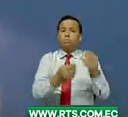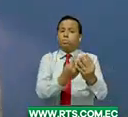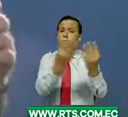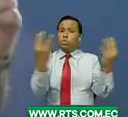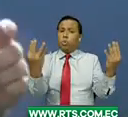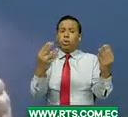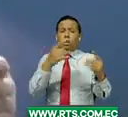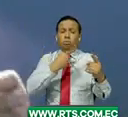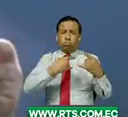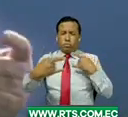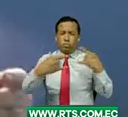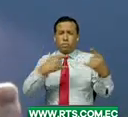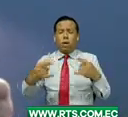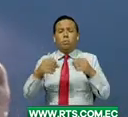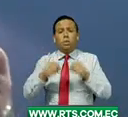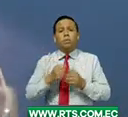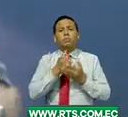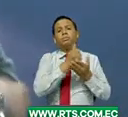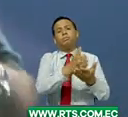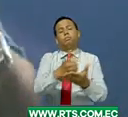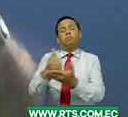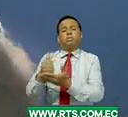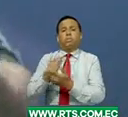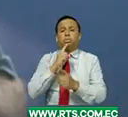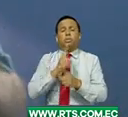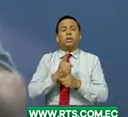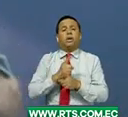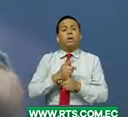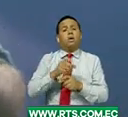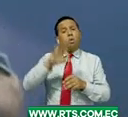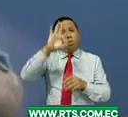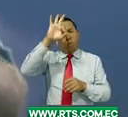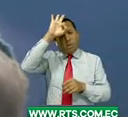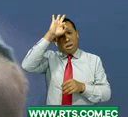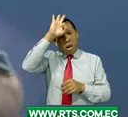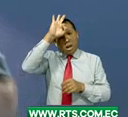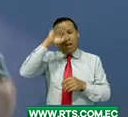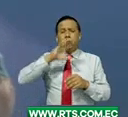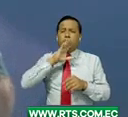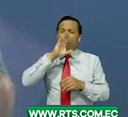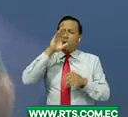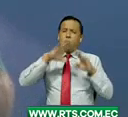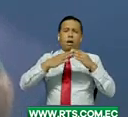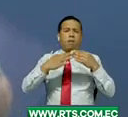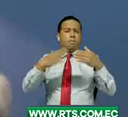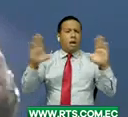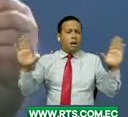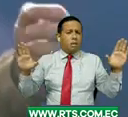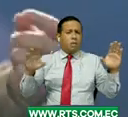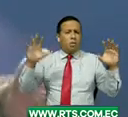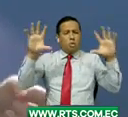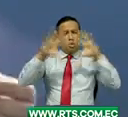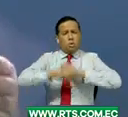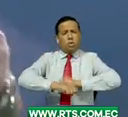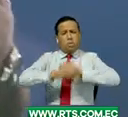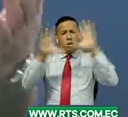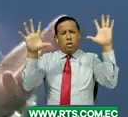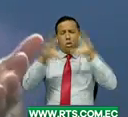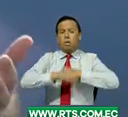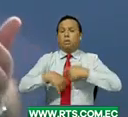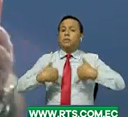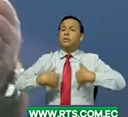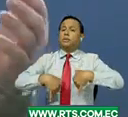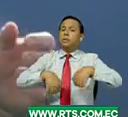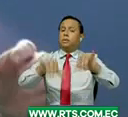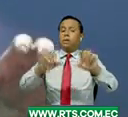añadido es que nuestros 8 hospitales del día van a atender 24 horas los 7 días a la semana. Y adicional, en los